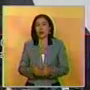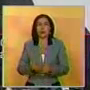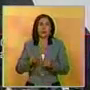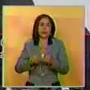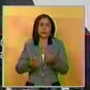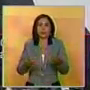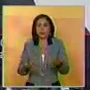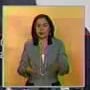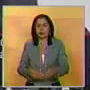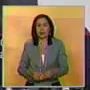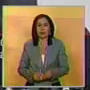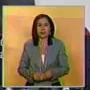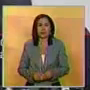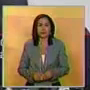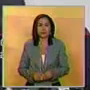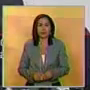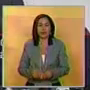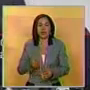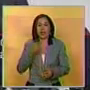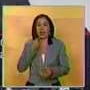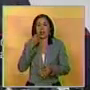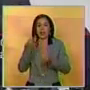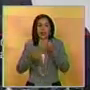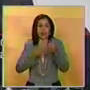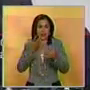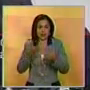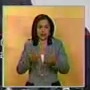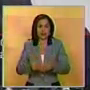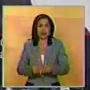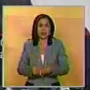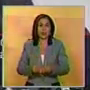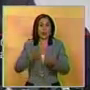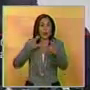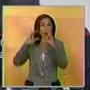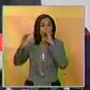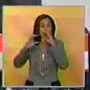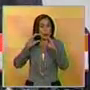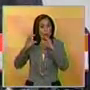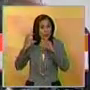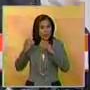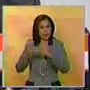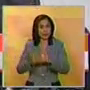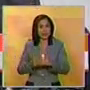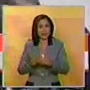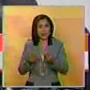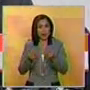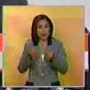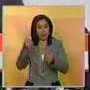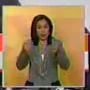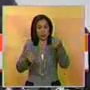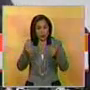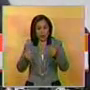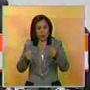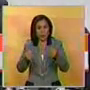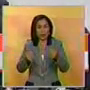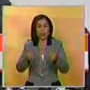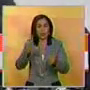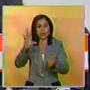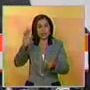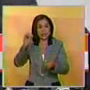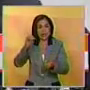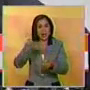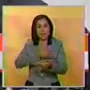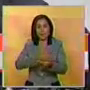último. Le manifestaron en las conversaciones que el precio de la camioneta y los 30 millones de bolívares,